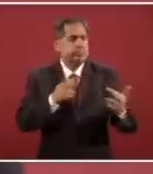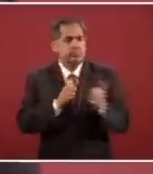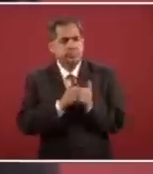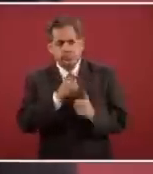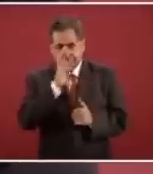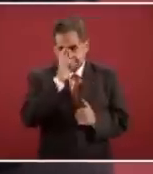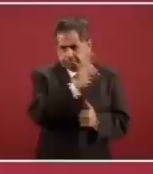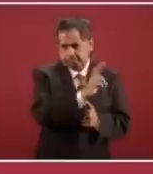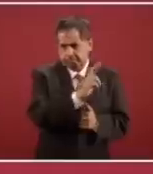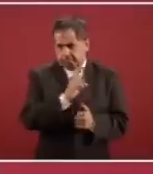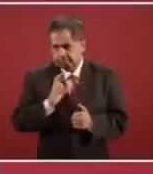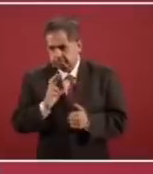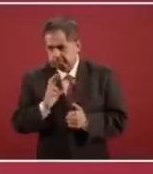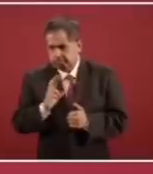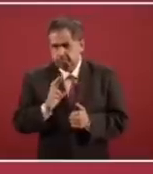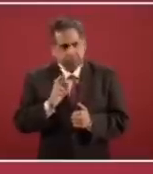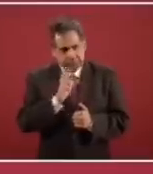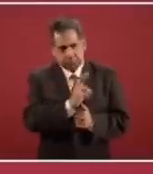respeto mutuo.